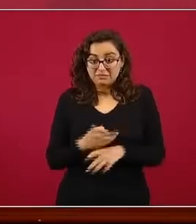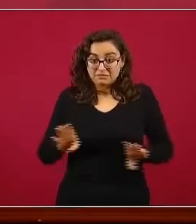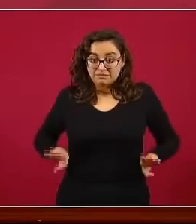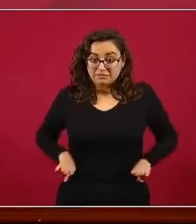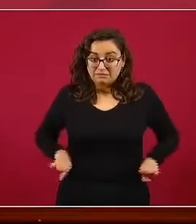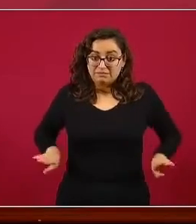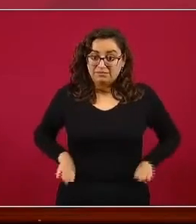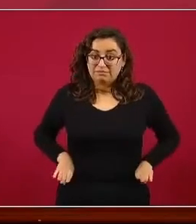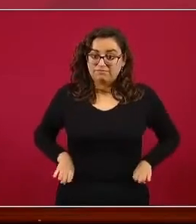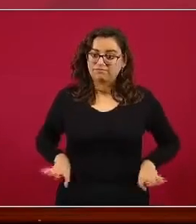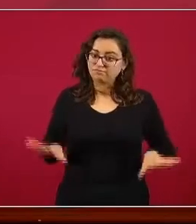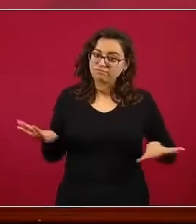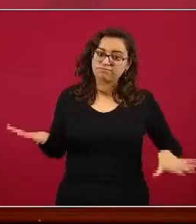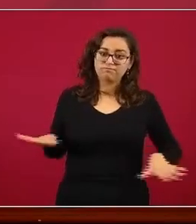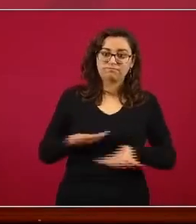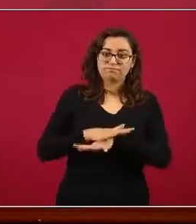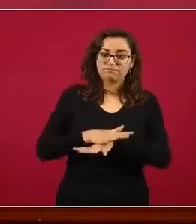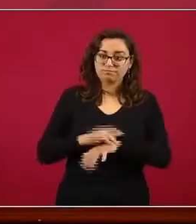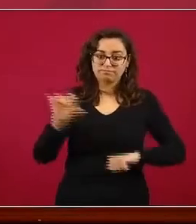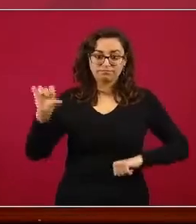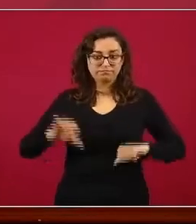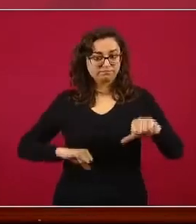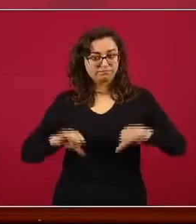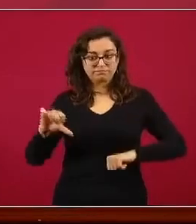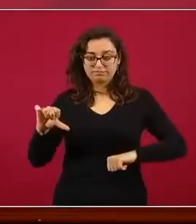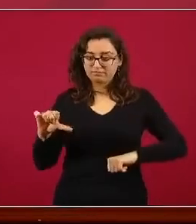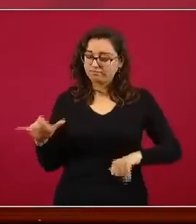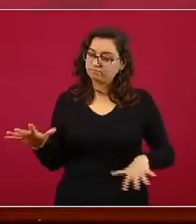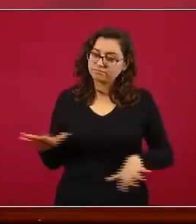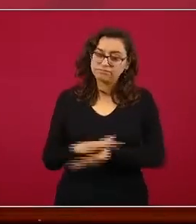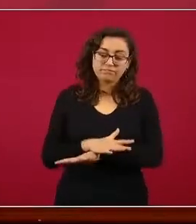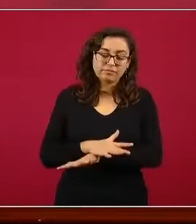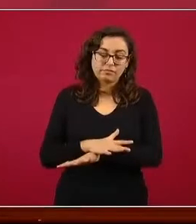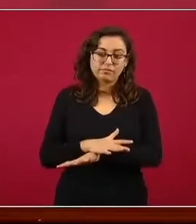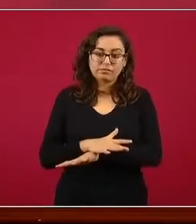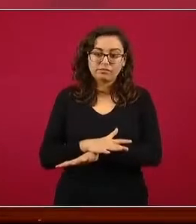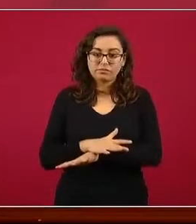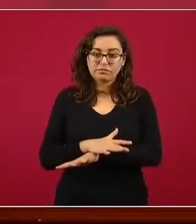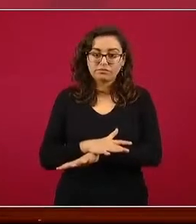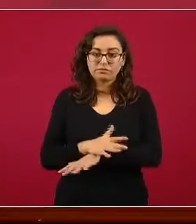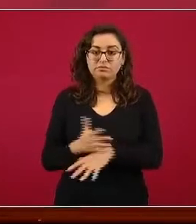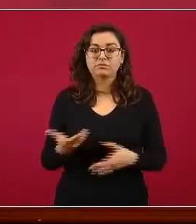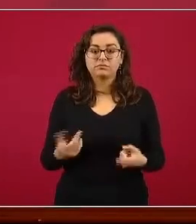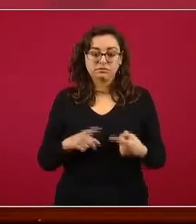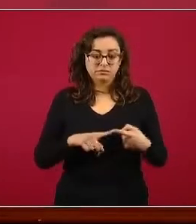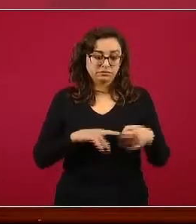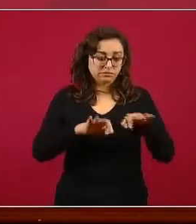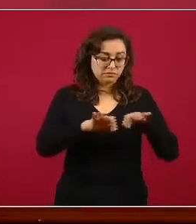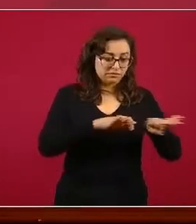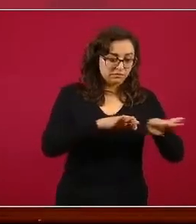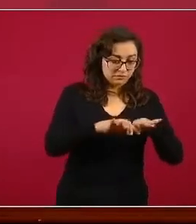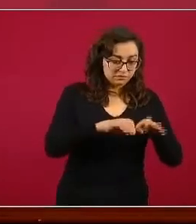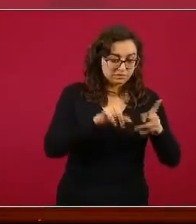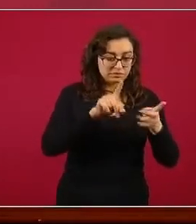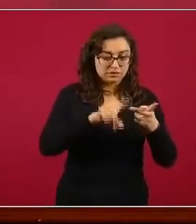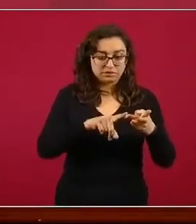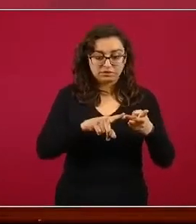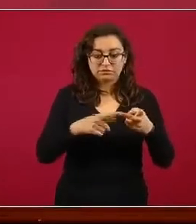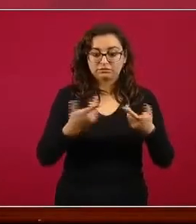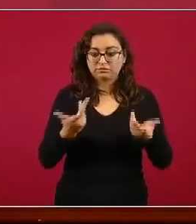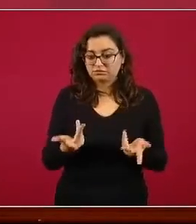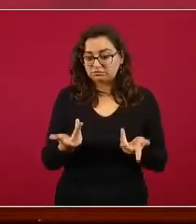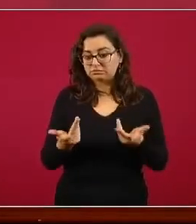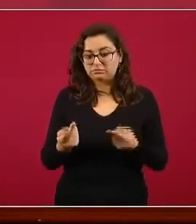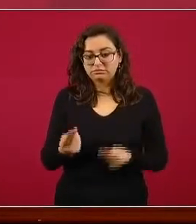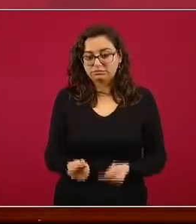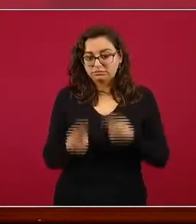su comportamiento respecto a sus actividades diarias, incluido el trabajo o las actividades económicas